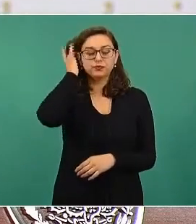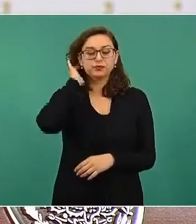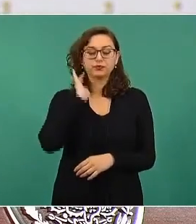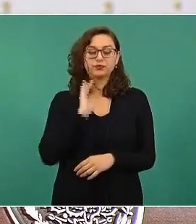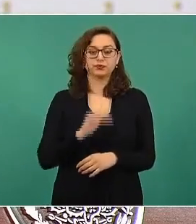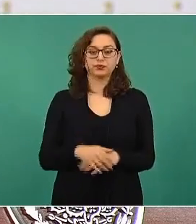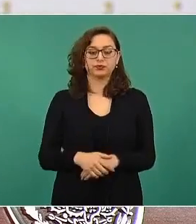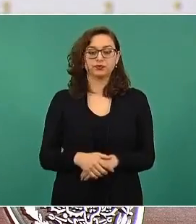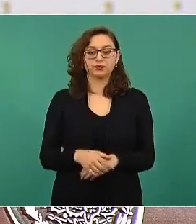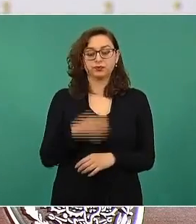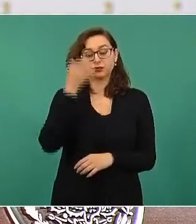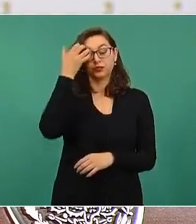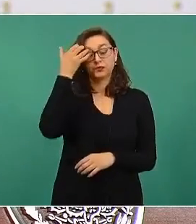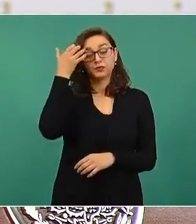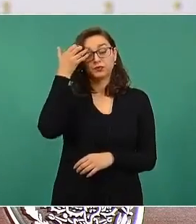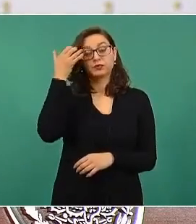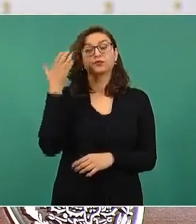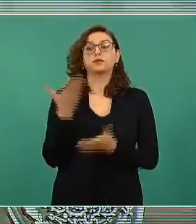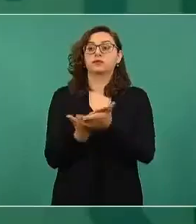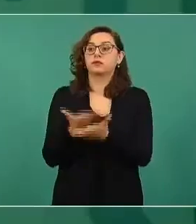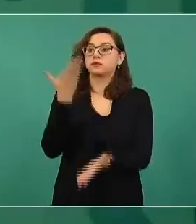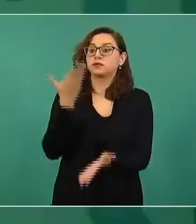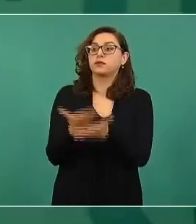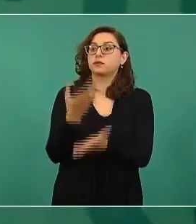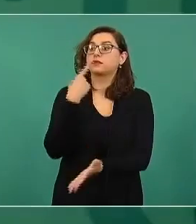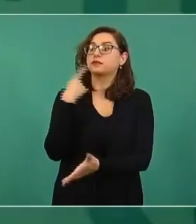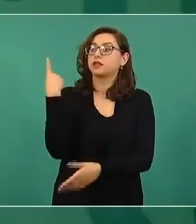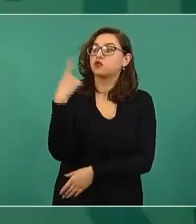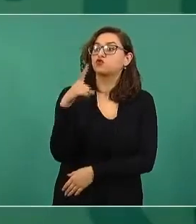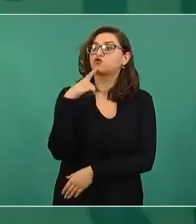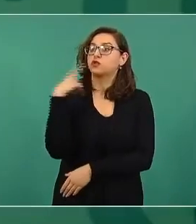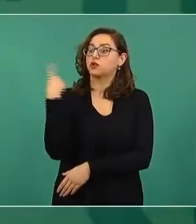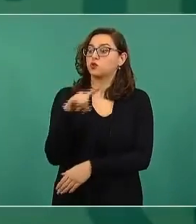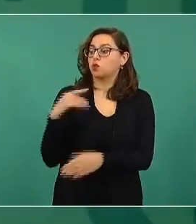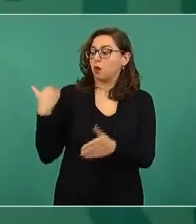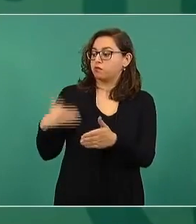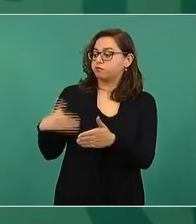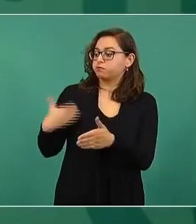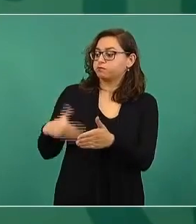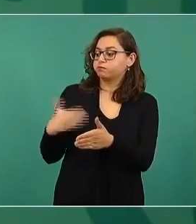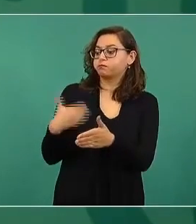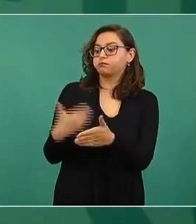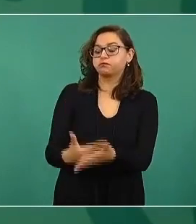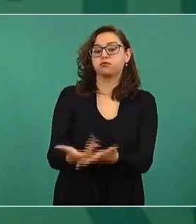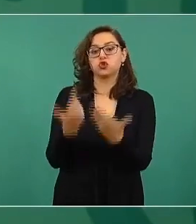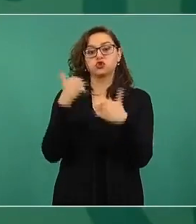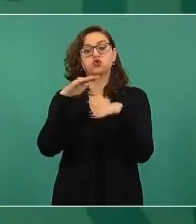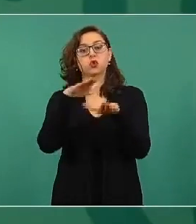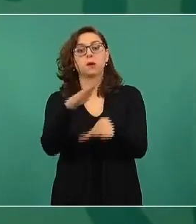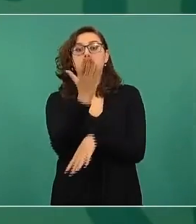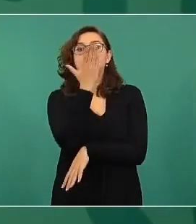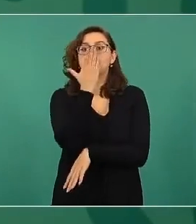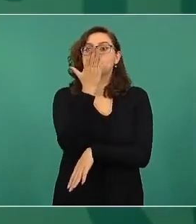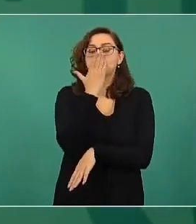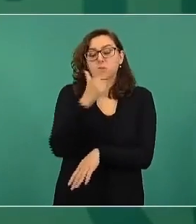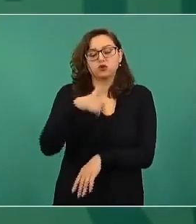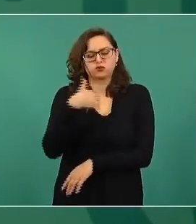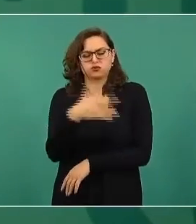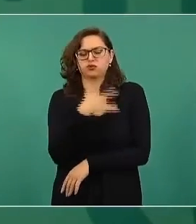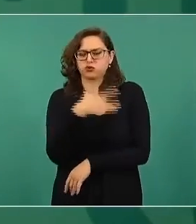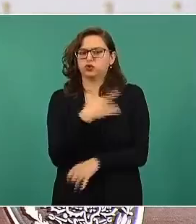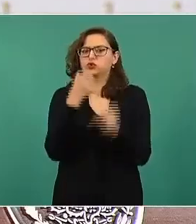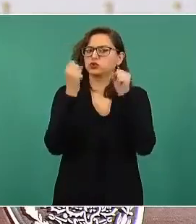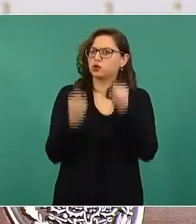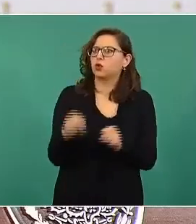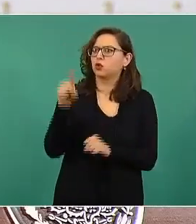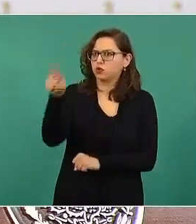hay denuncias presentadas en el caso de Sonora, estoy seguro que se